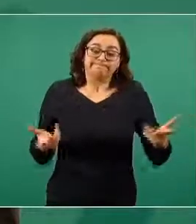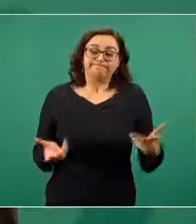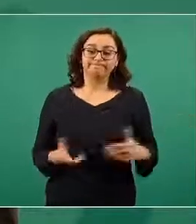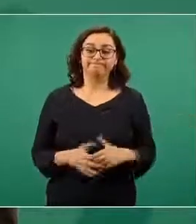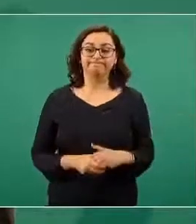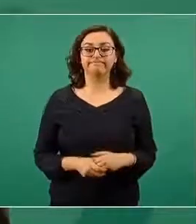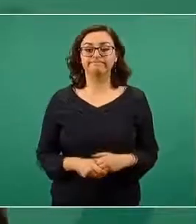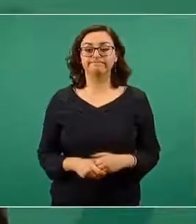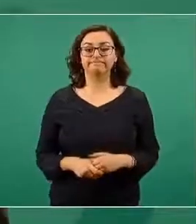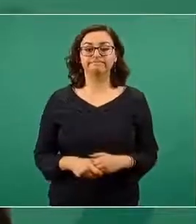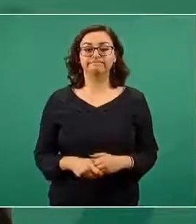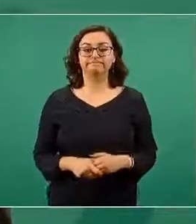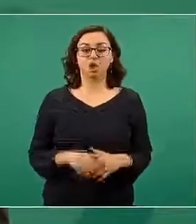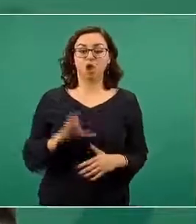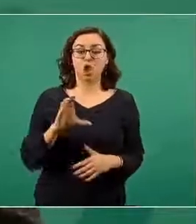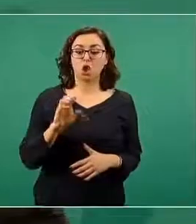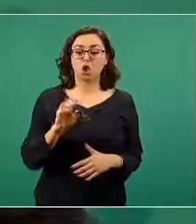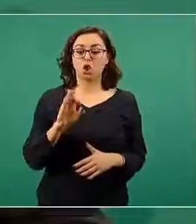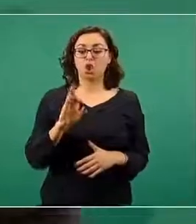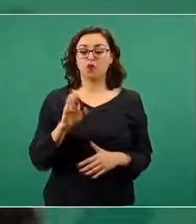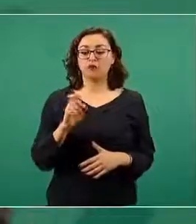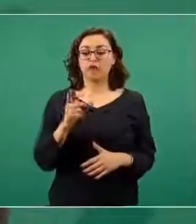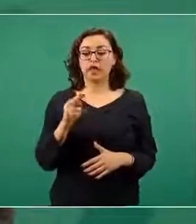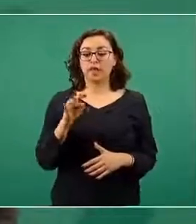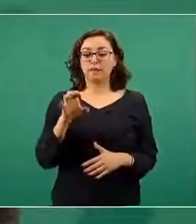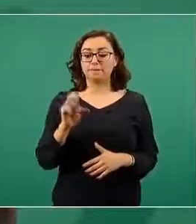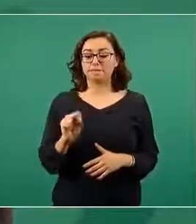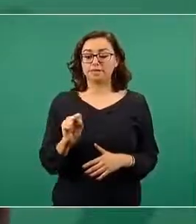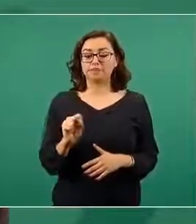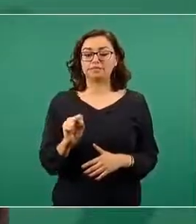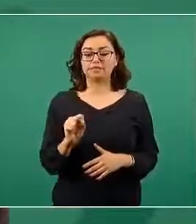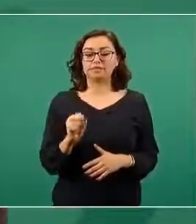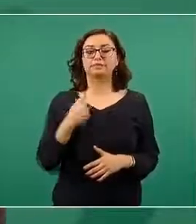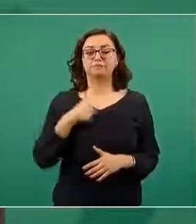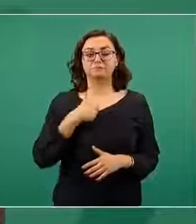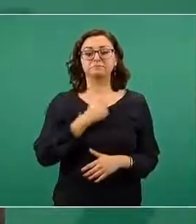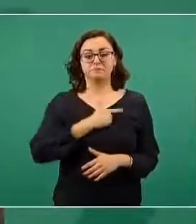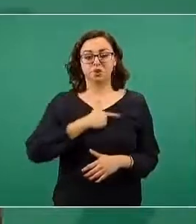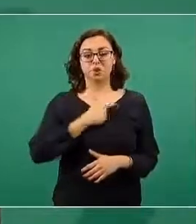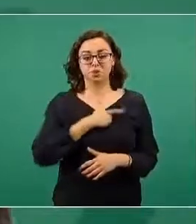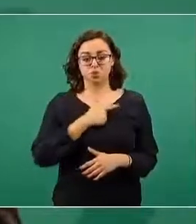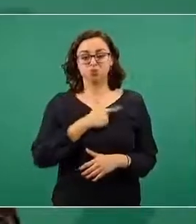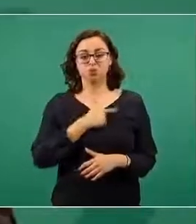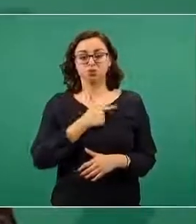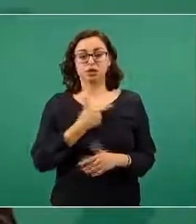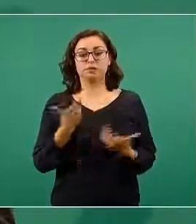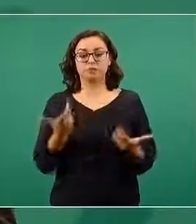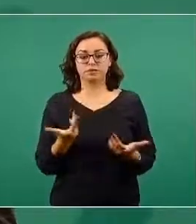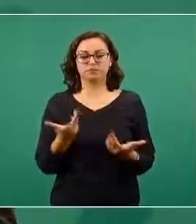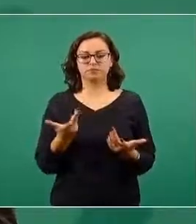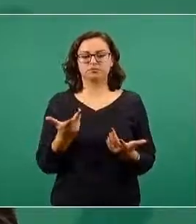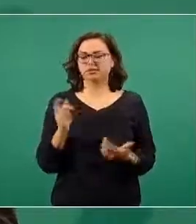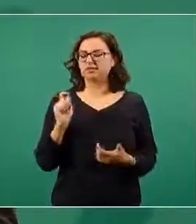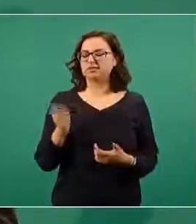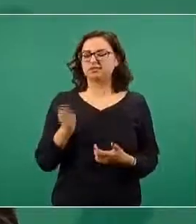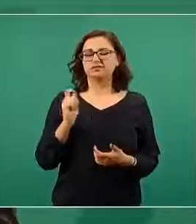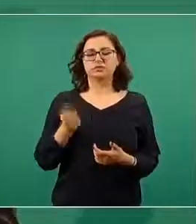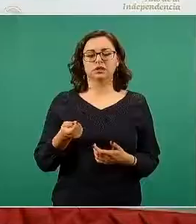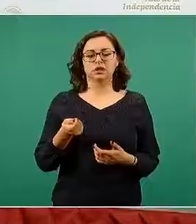el nombre de COFEPRIS, por eso me gusta, porque es una comisión